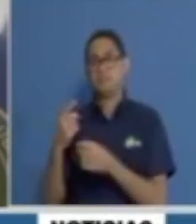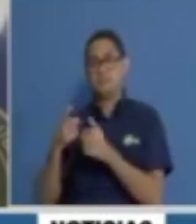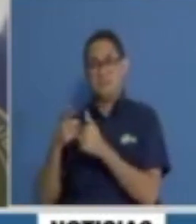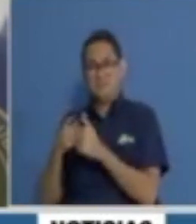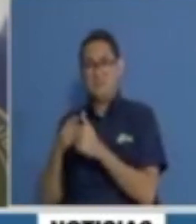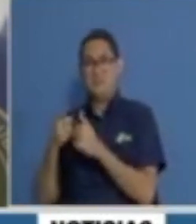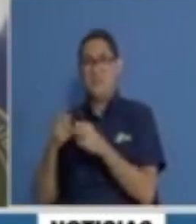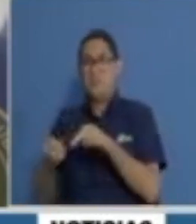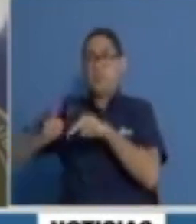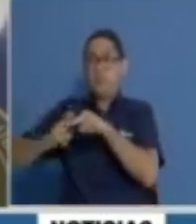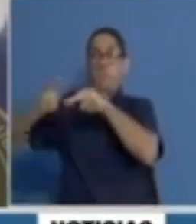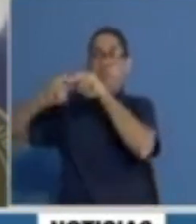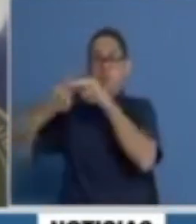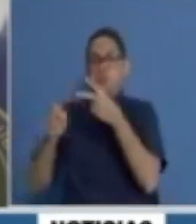RT,